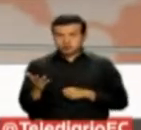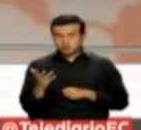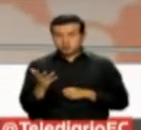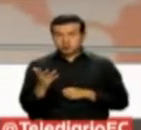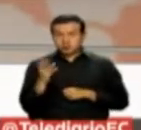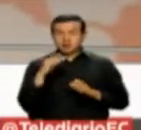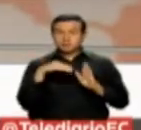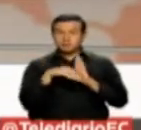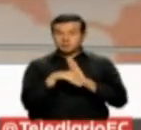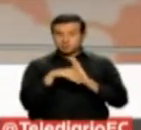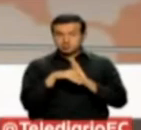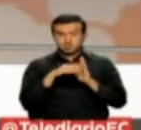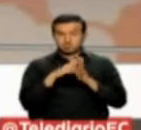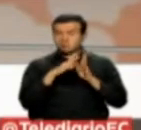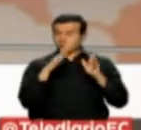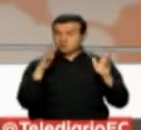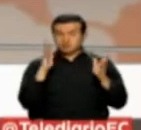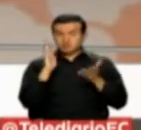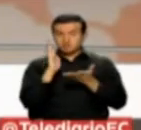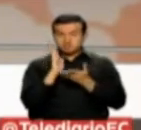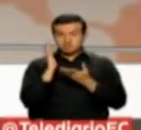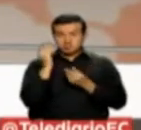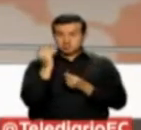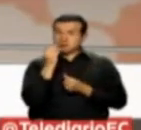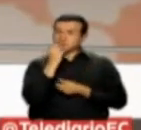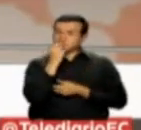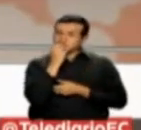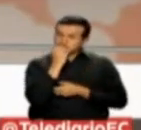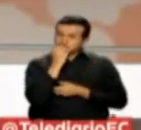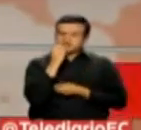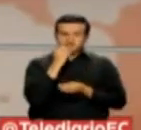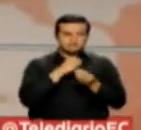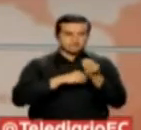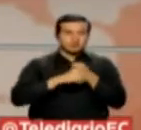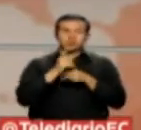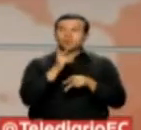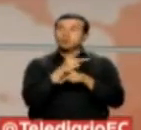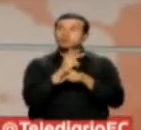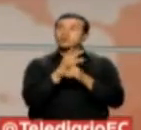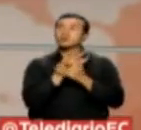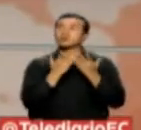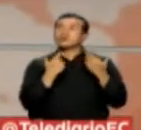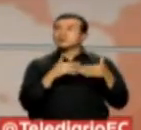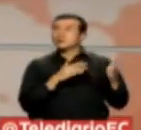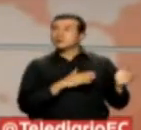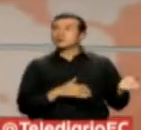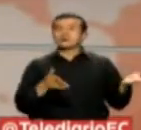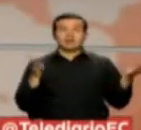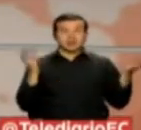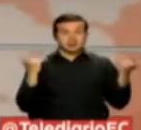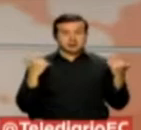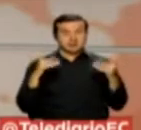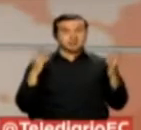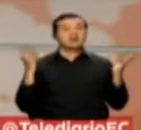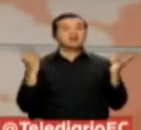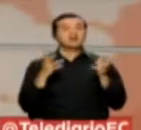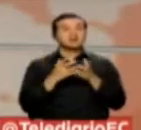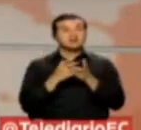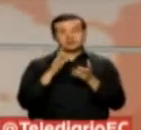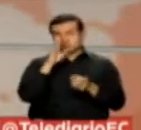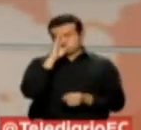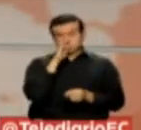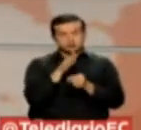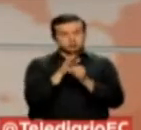el banco, que es el mayor canalizador del ahorro hacia la inversión productiva, está realmente ejecutando lo que es su